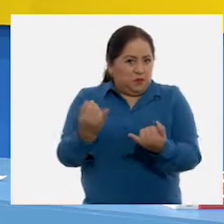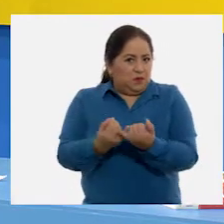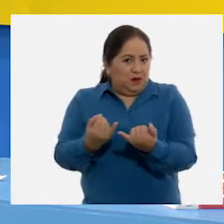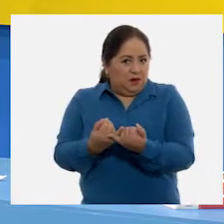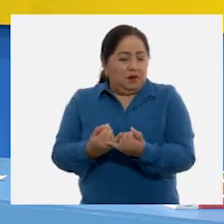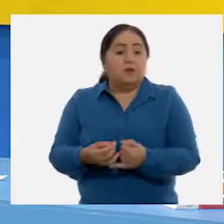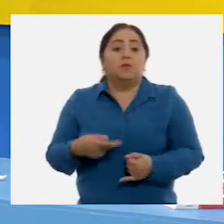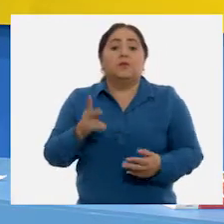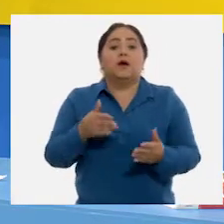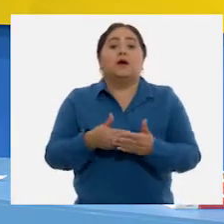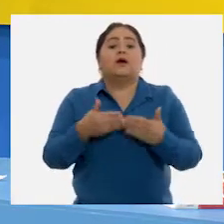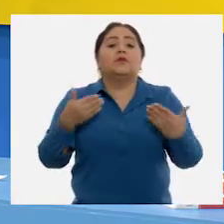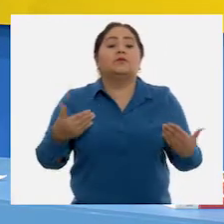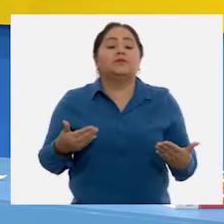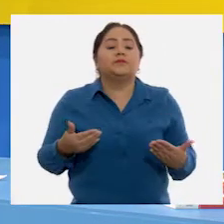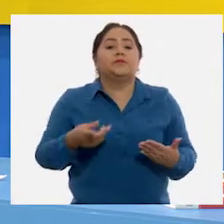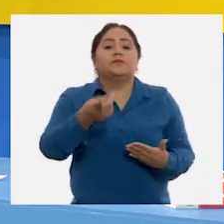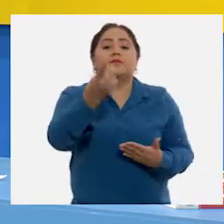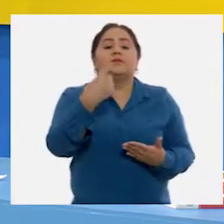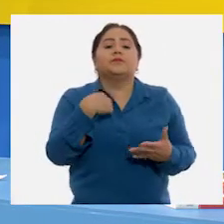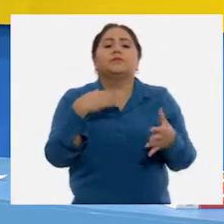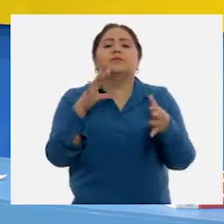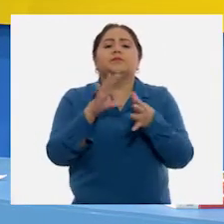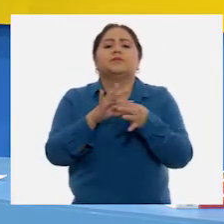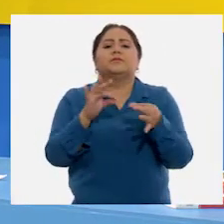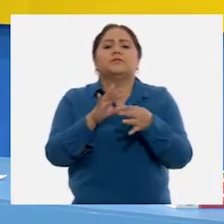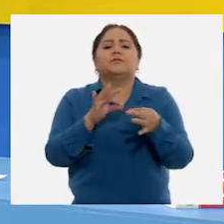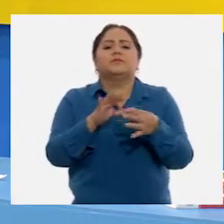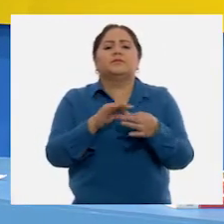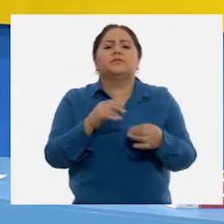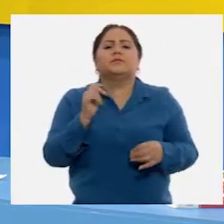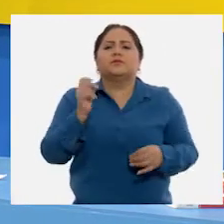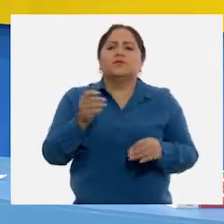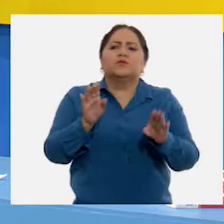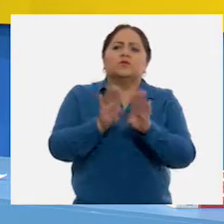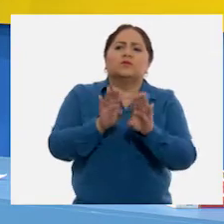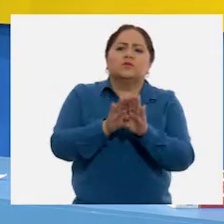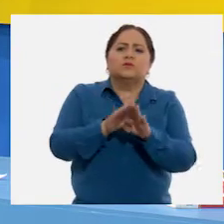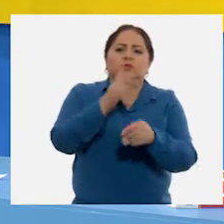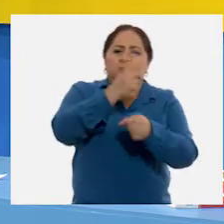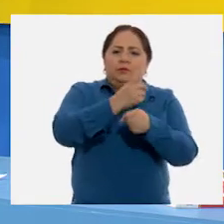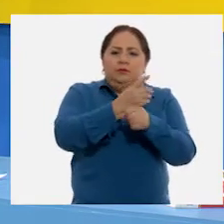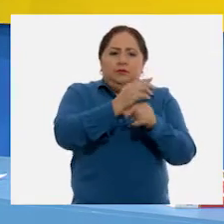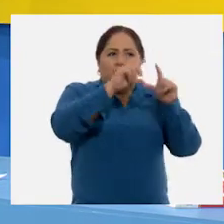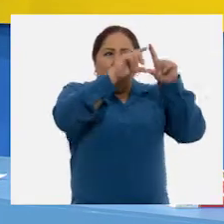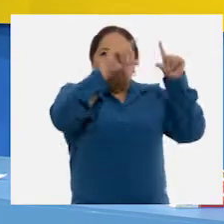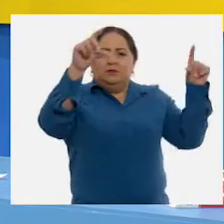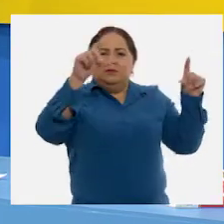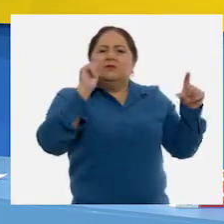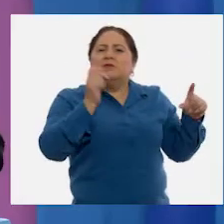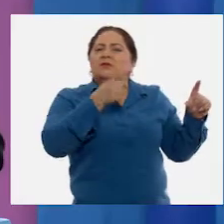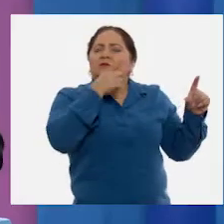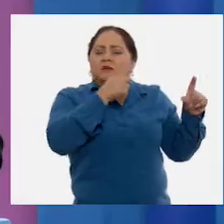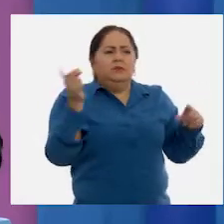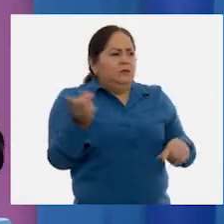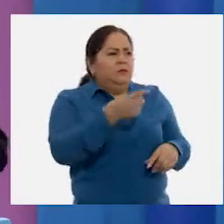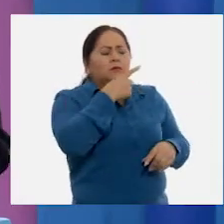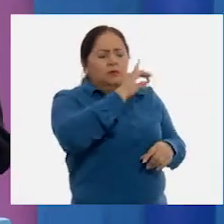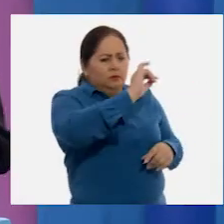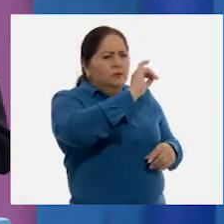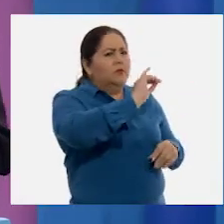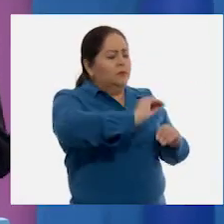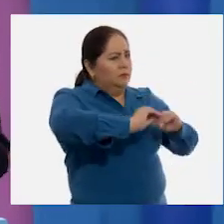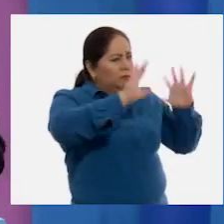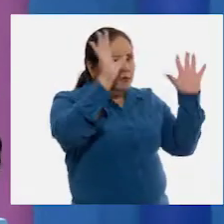Y ahora, ¿me podrías explicar lo que compartes de la primera parte del fragmento, María? Sí, por supuesto,